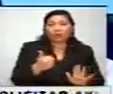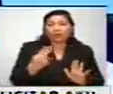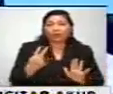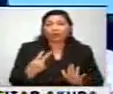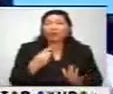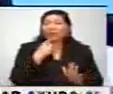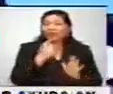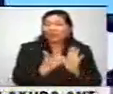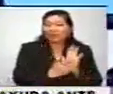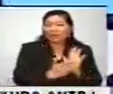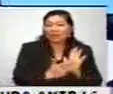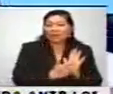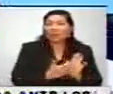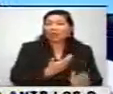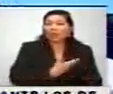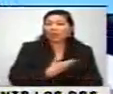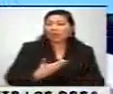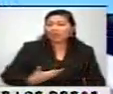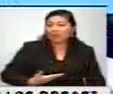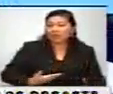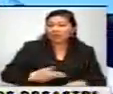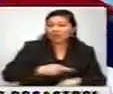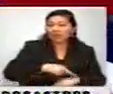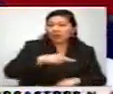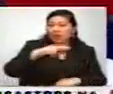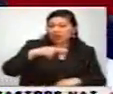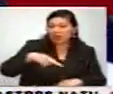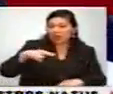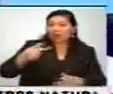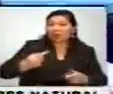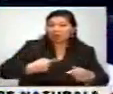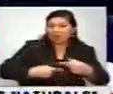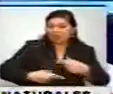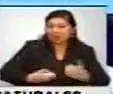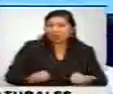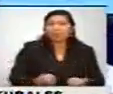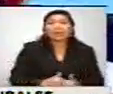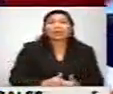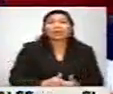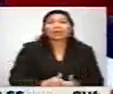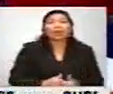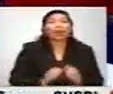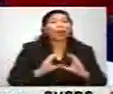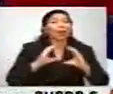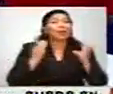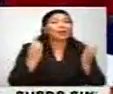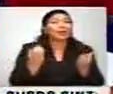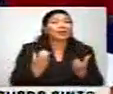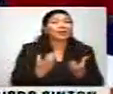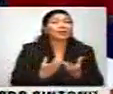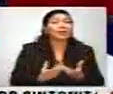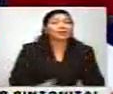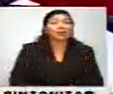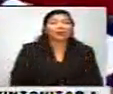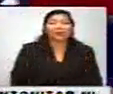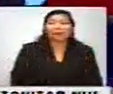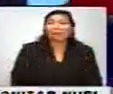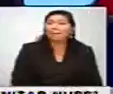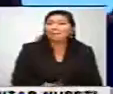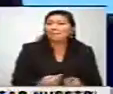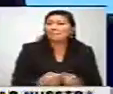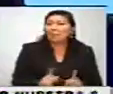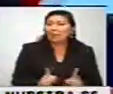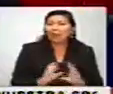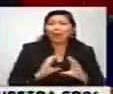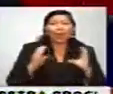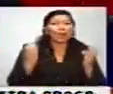27867, que es una ley orgánica de los gobiernos regionales. Y dice que tienen que rendir cuentas a el Congreso de la República. Y sin embargo,